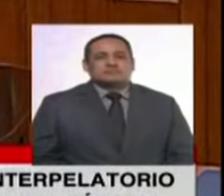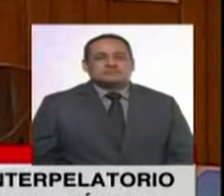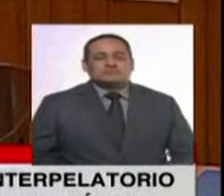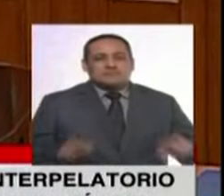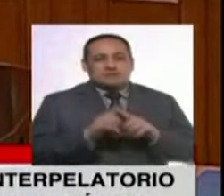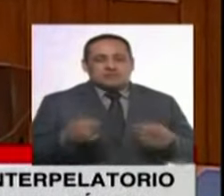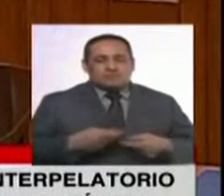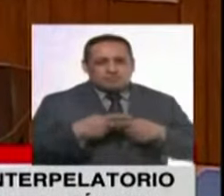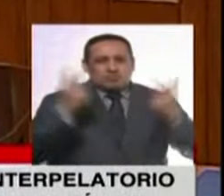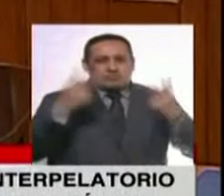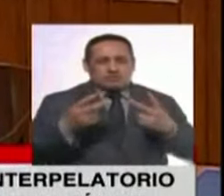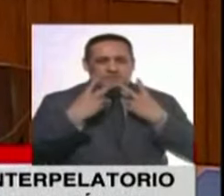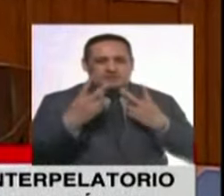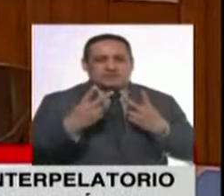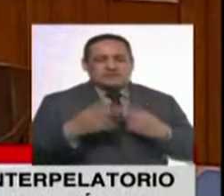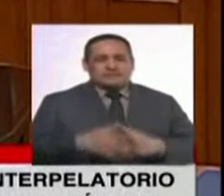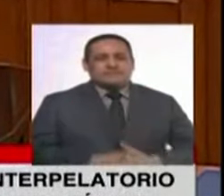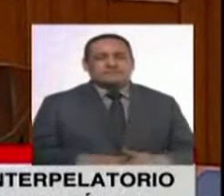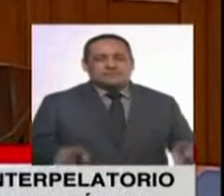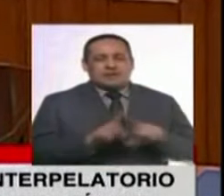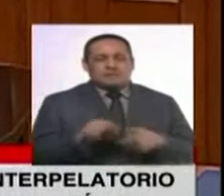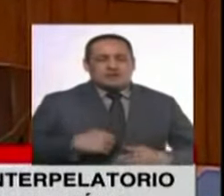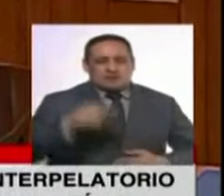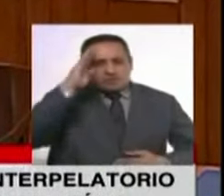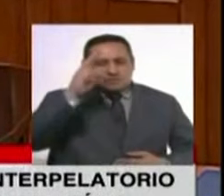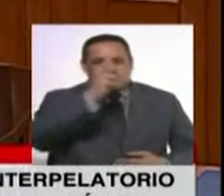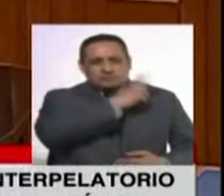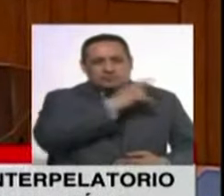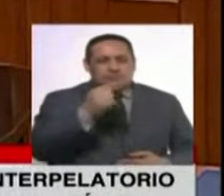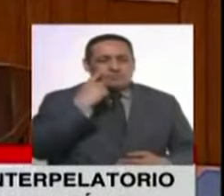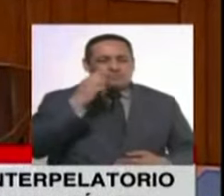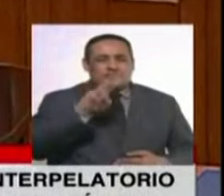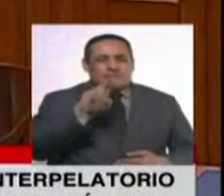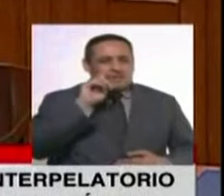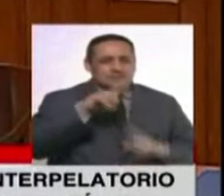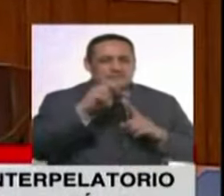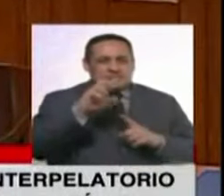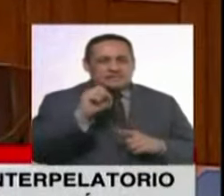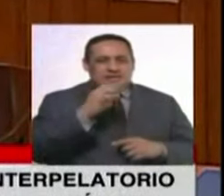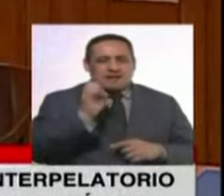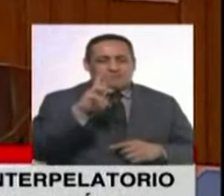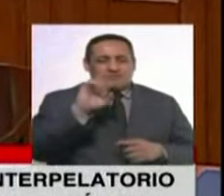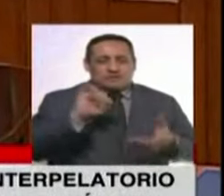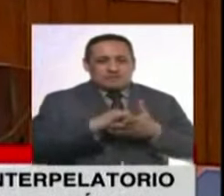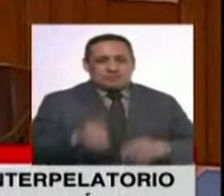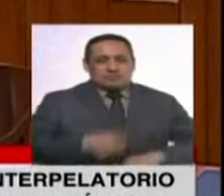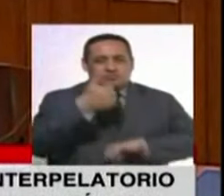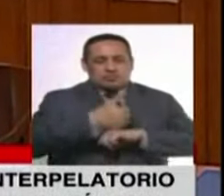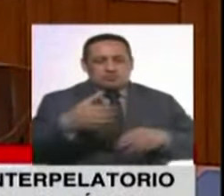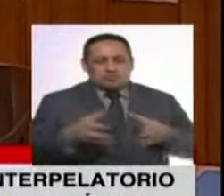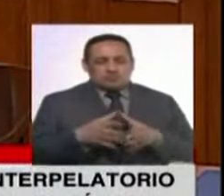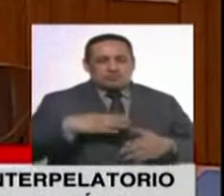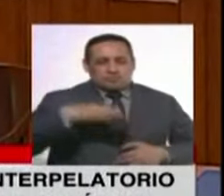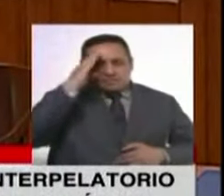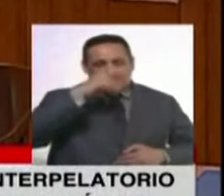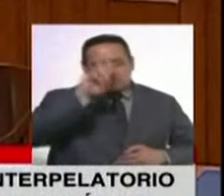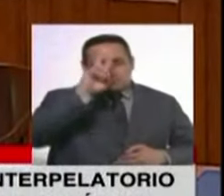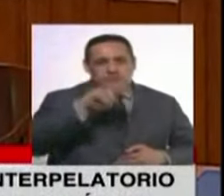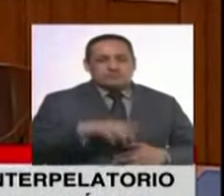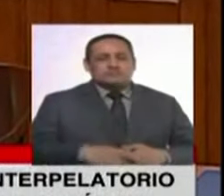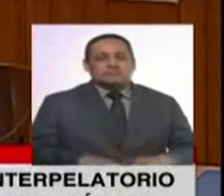de público conocimiento que al teniente general Vicente Marcelo Álvarez Moreno actual jefe del Estado Mayor general de la Policía